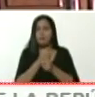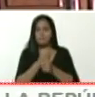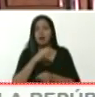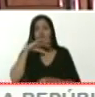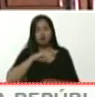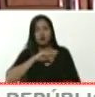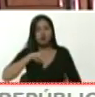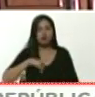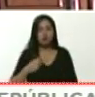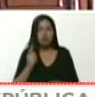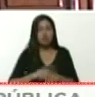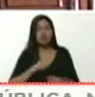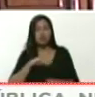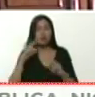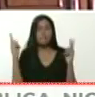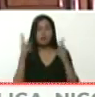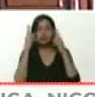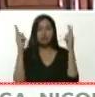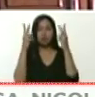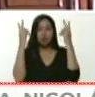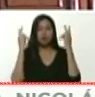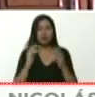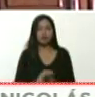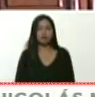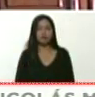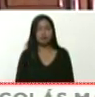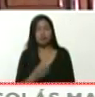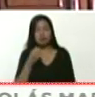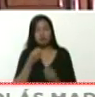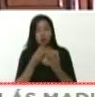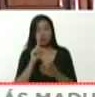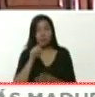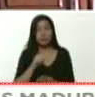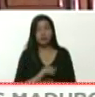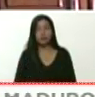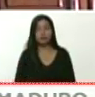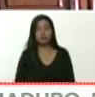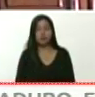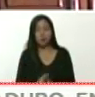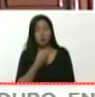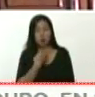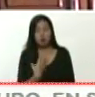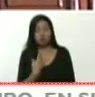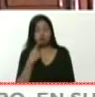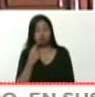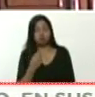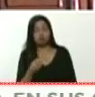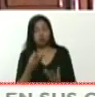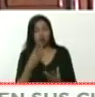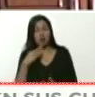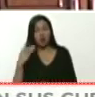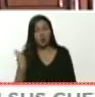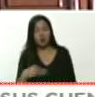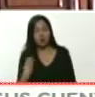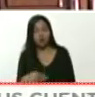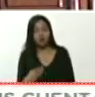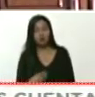historia y de victoria. Valga el comentario. Así que bueno, la juventud,